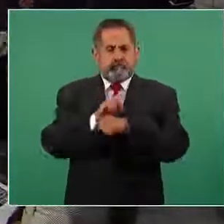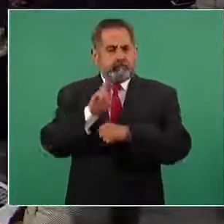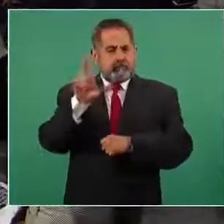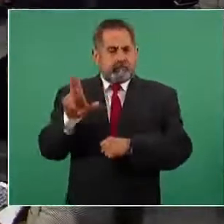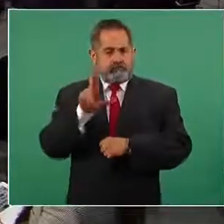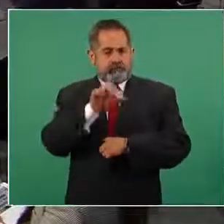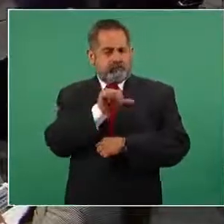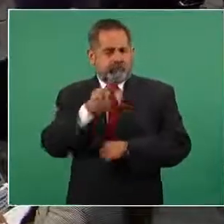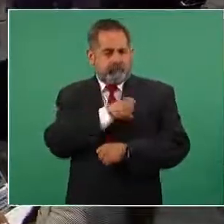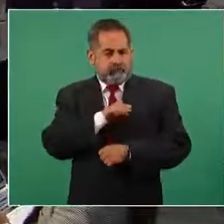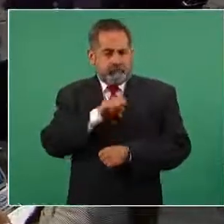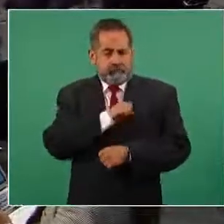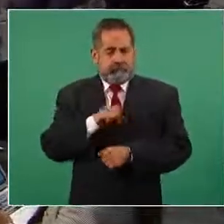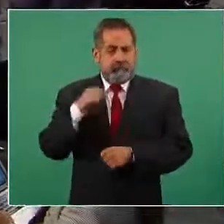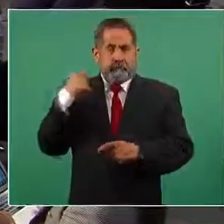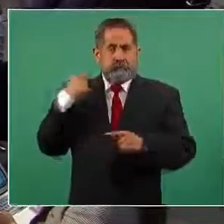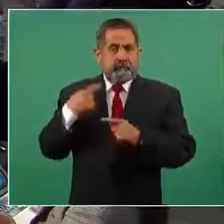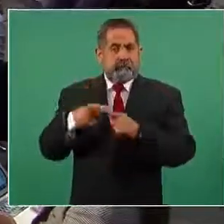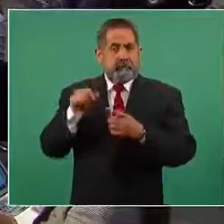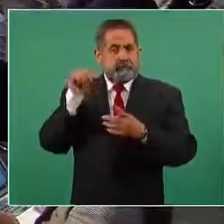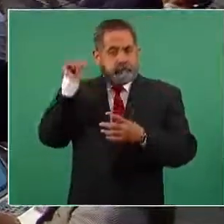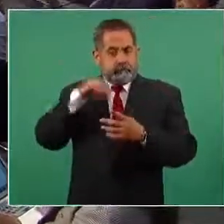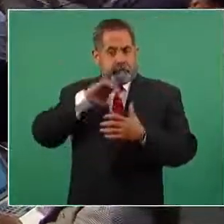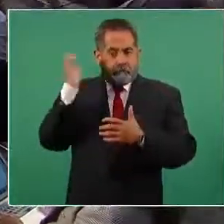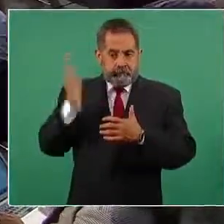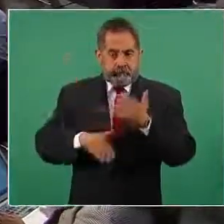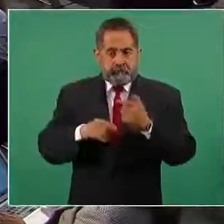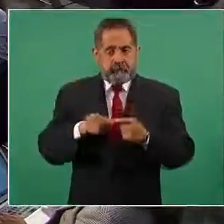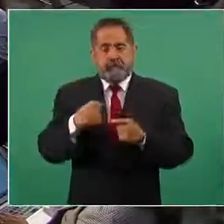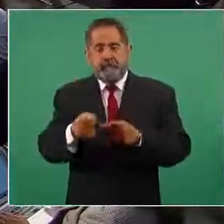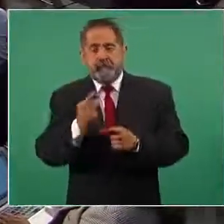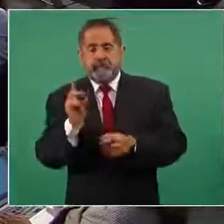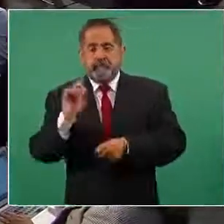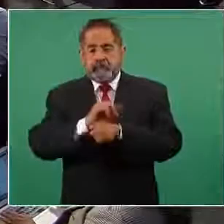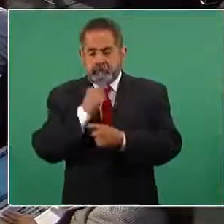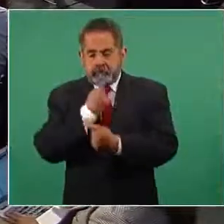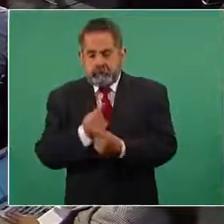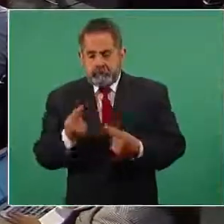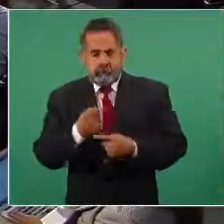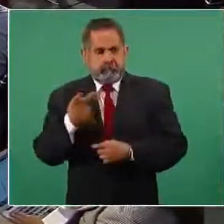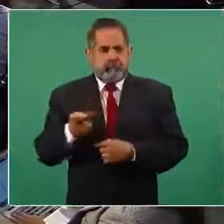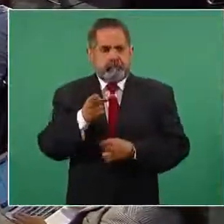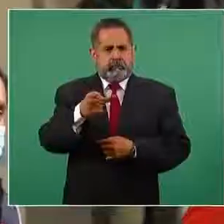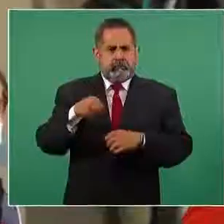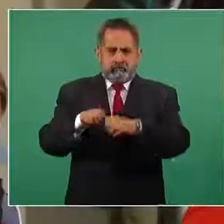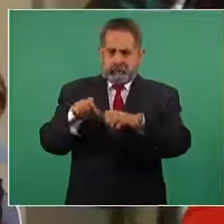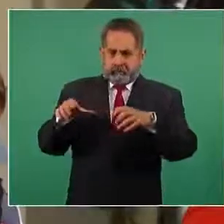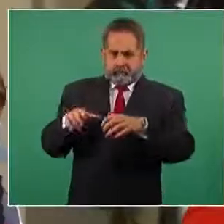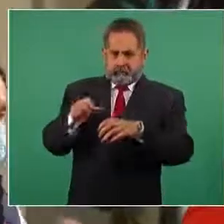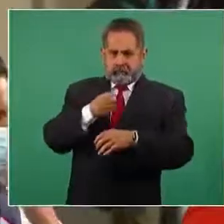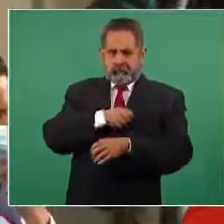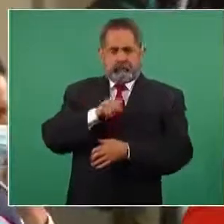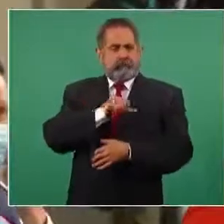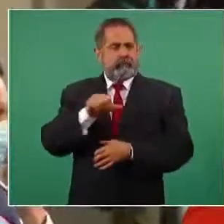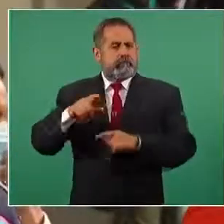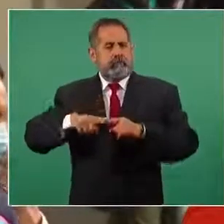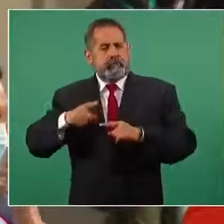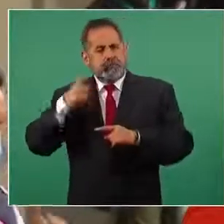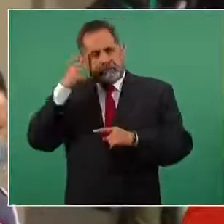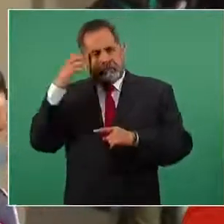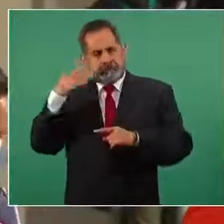salud, estamos por terminar abril y se aproxima el Día del Niño, preguntarle a su equipo de salud qué información